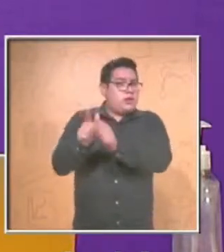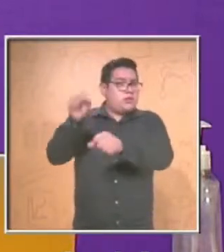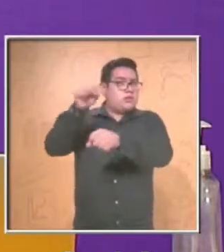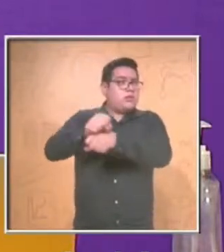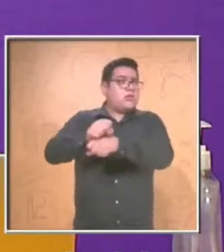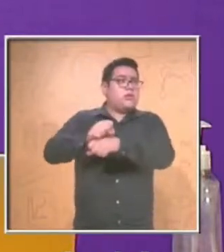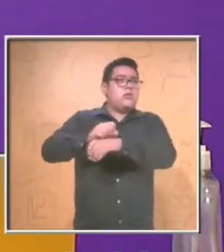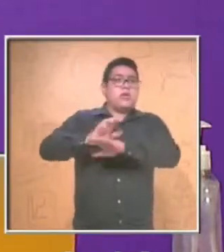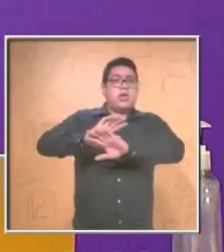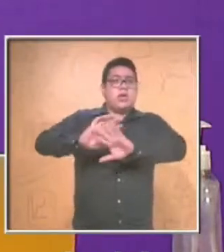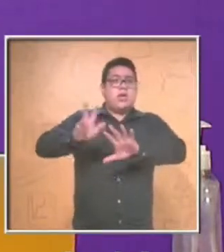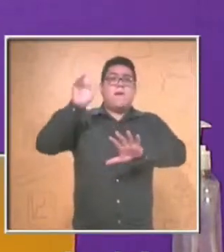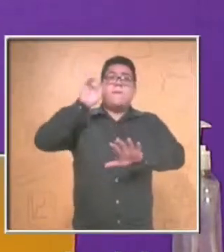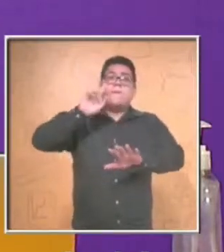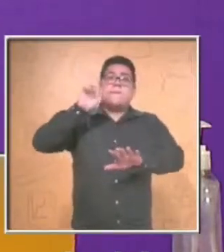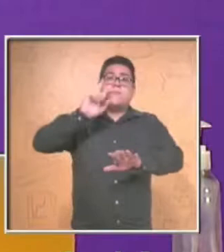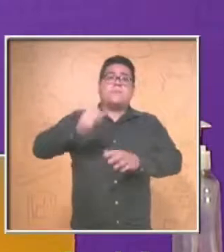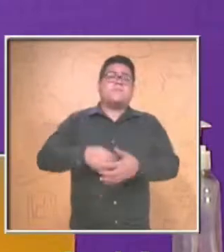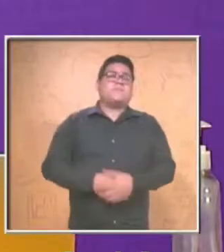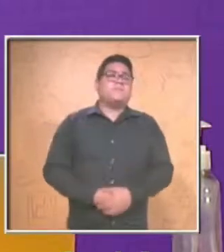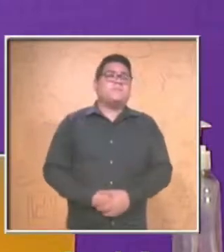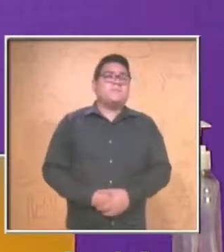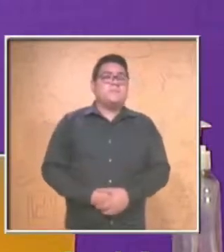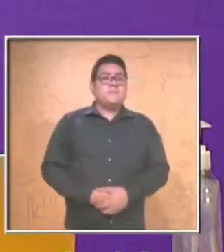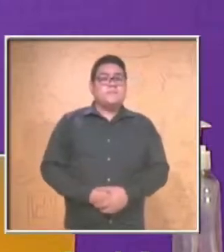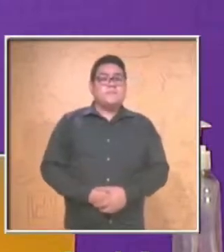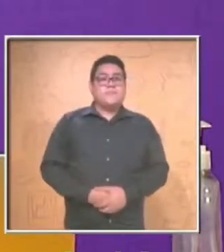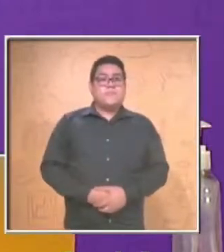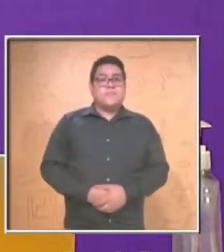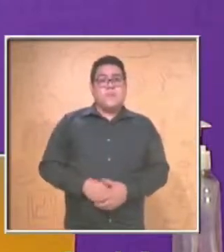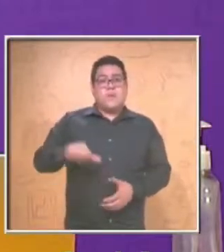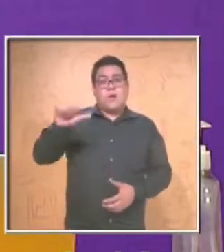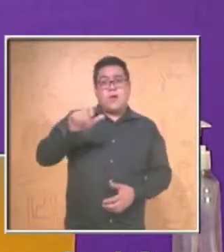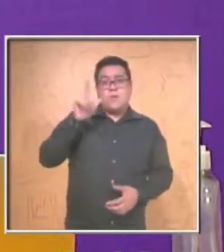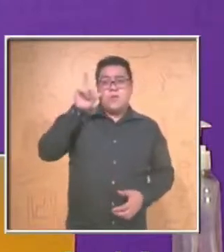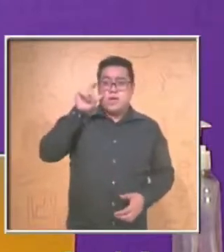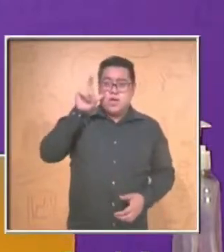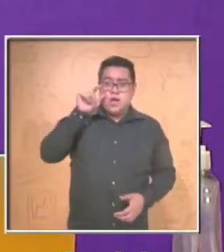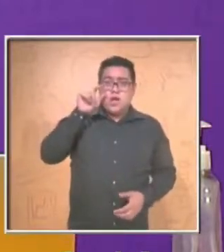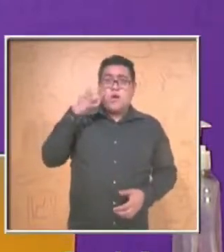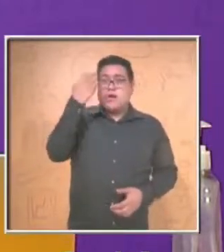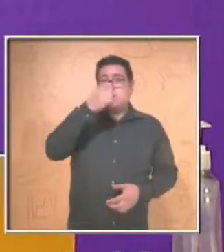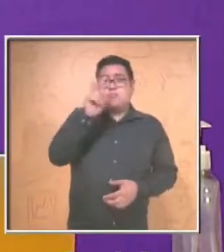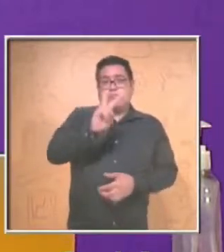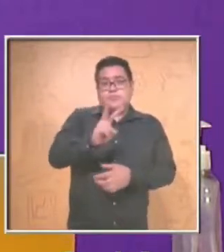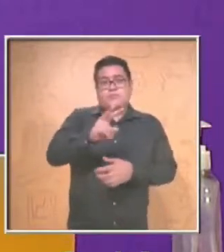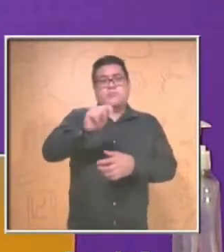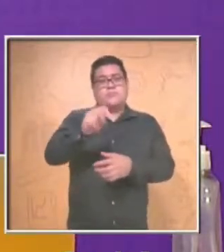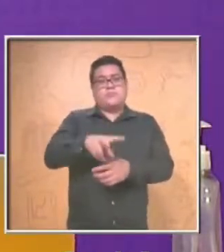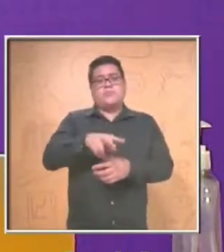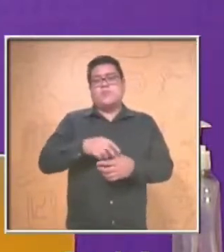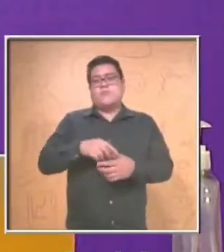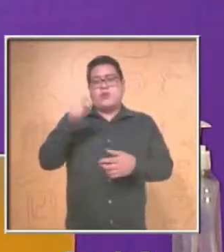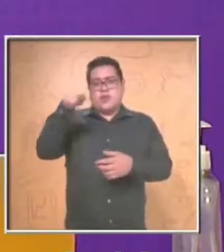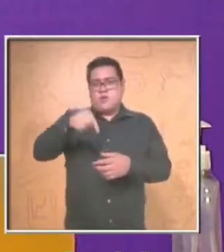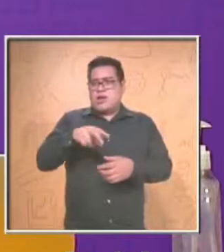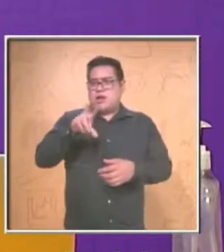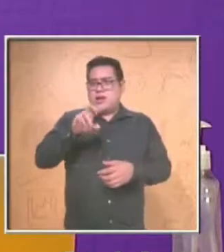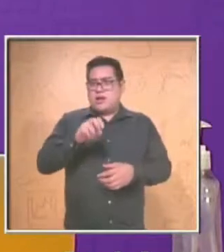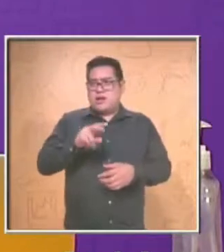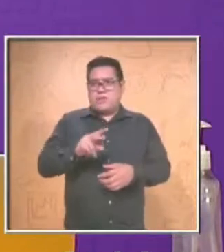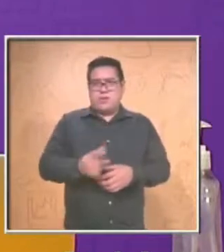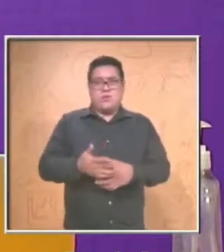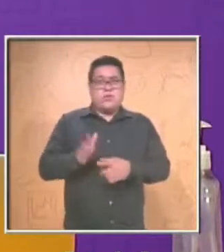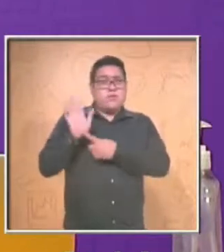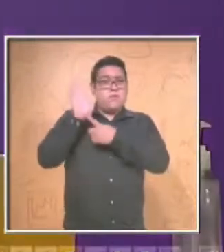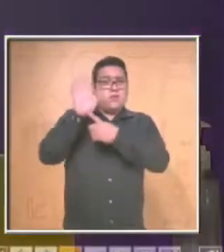estás terminando de ver precisamente hoy y mañana con Escuela TV, también por este canal. Te